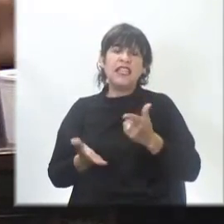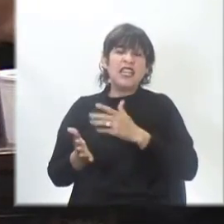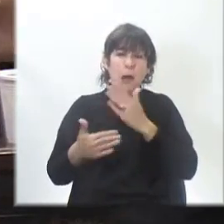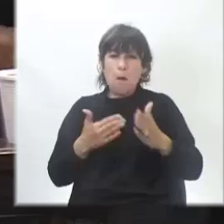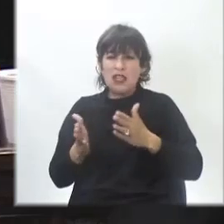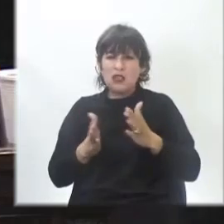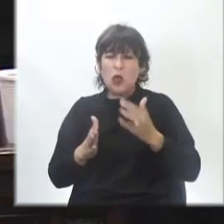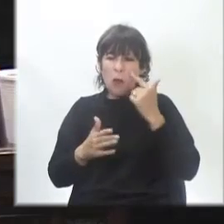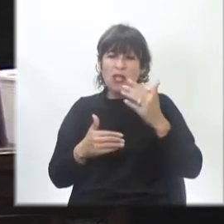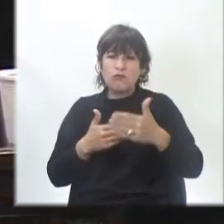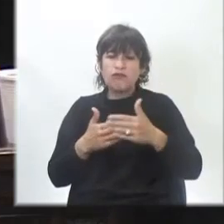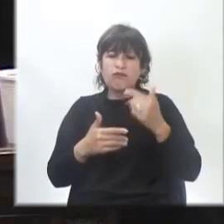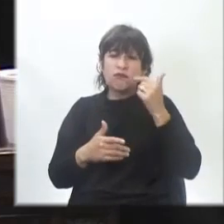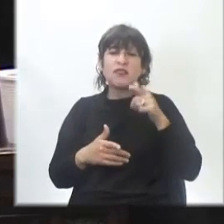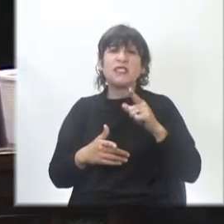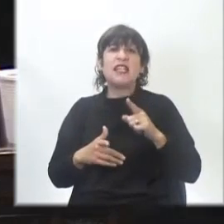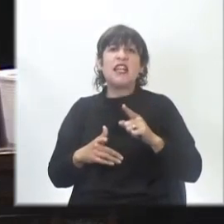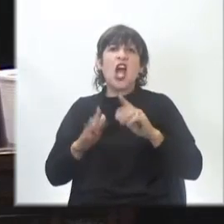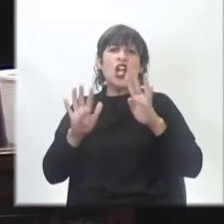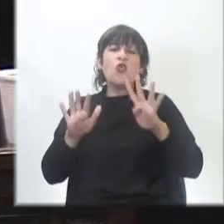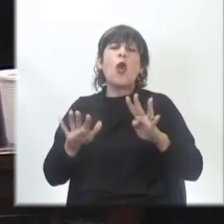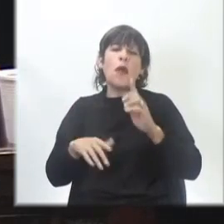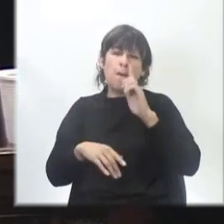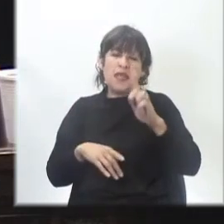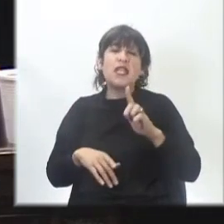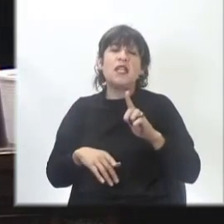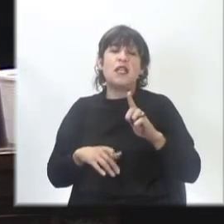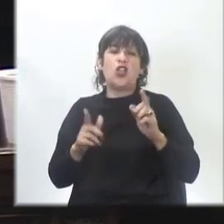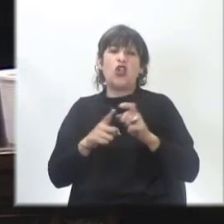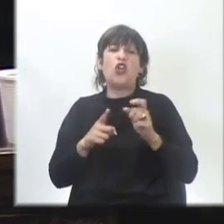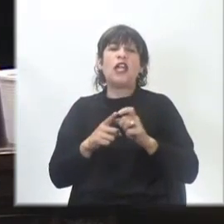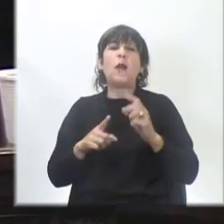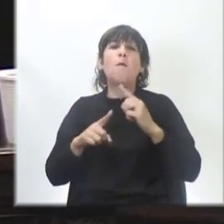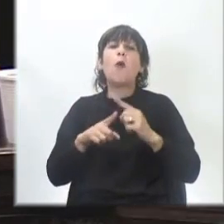aproximado, costo operativo de $9.000 por hora de vuelo,